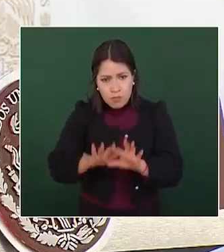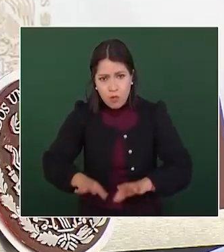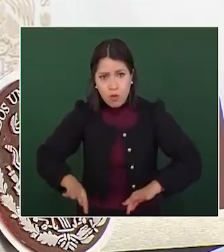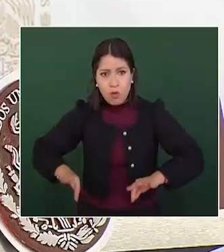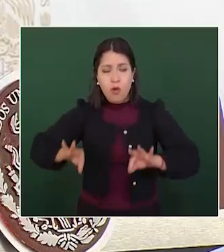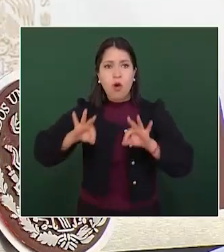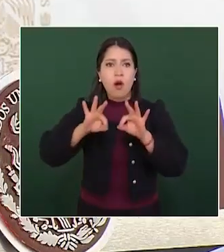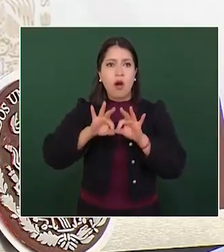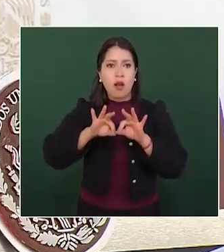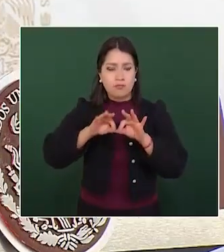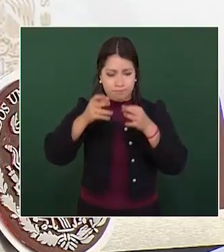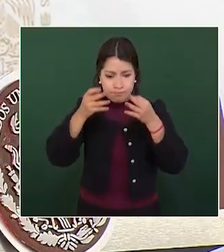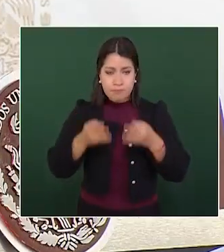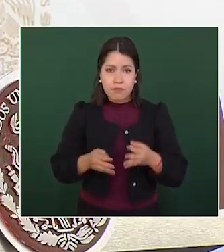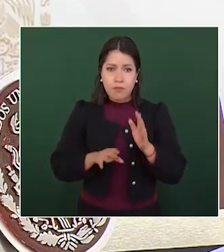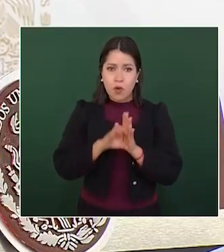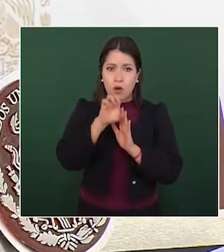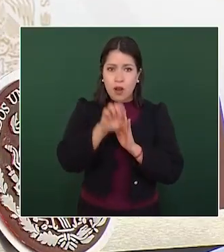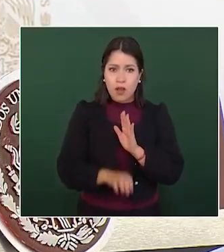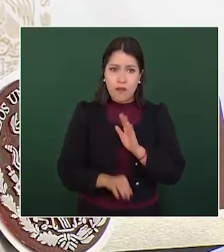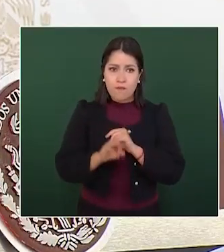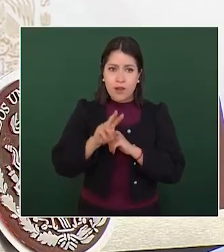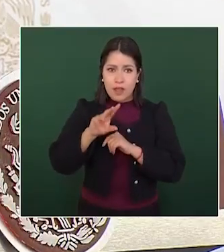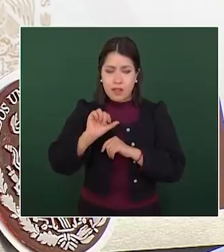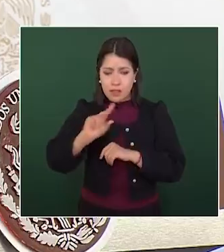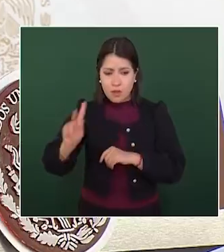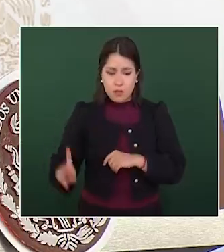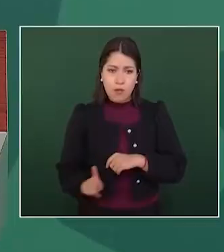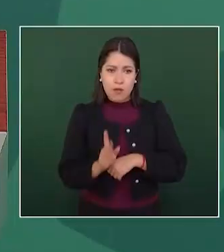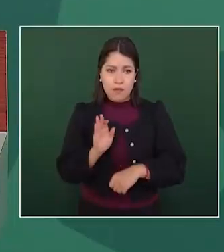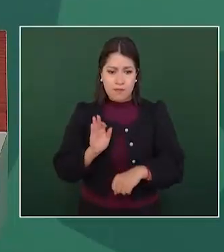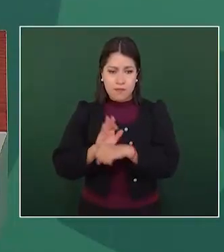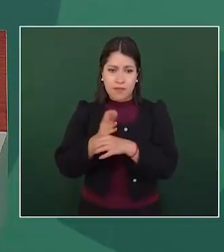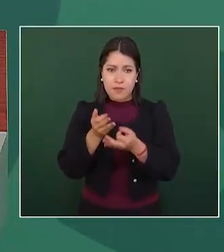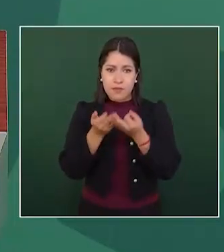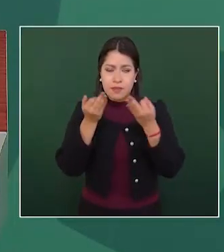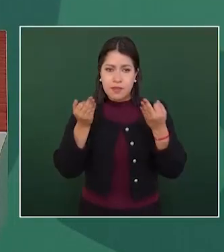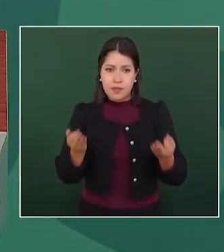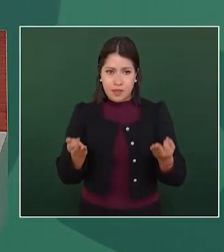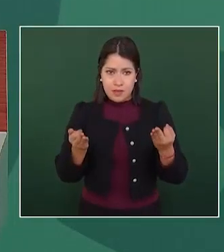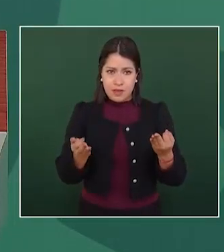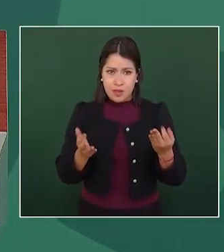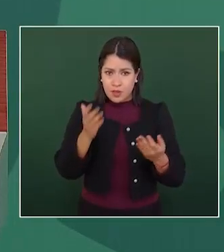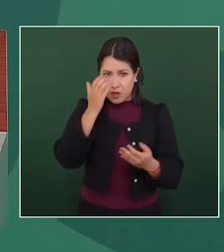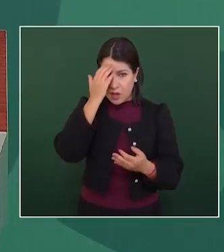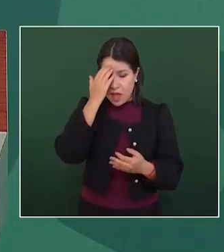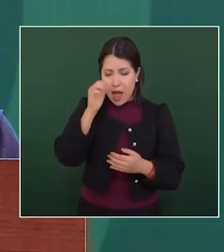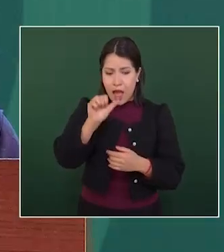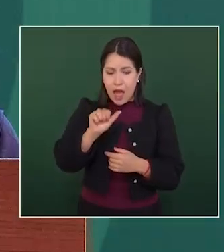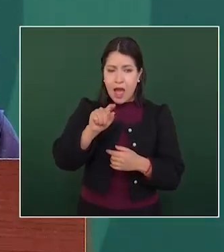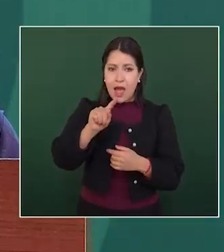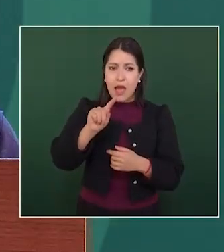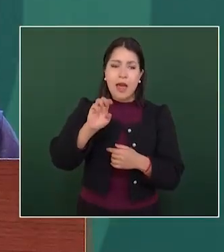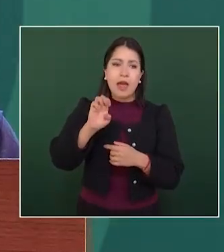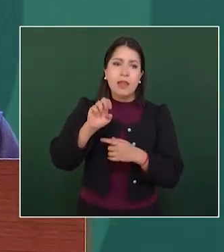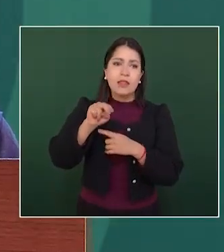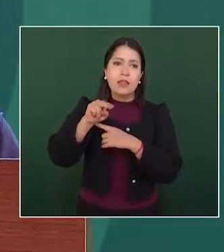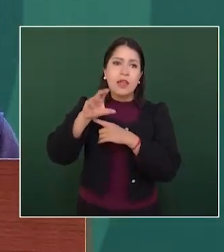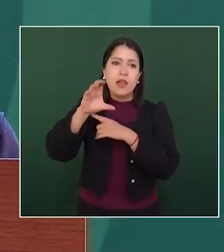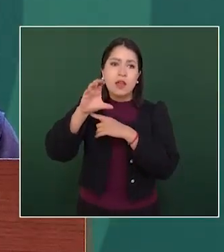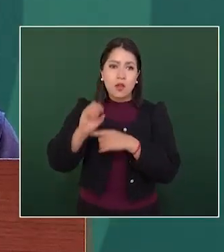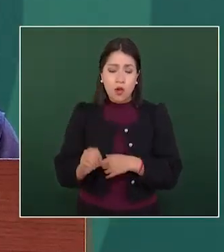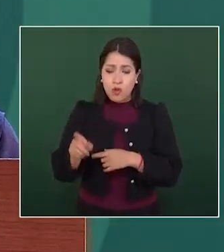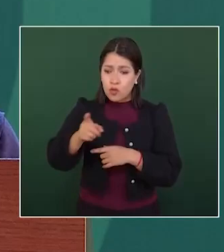legítimos. Uno de ellos es el Frente de los Pueblos en Defensa de la Tierra, mejor conocido como Atenco. La realización de